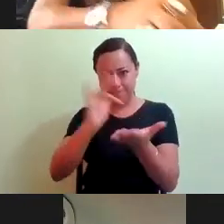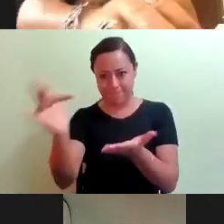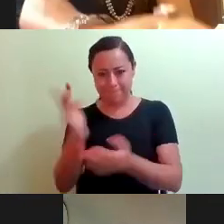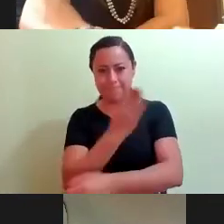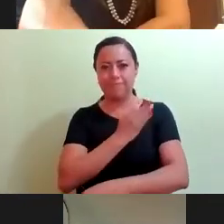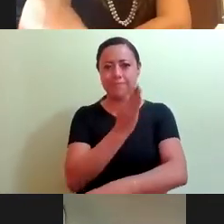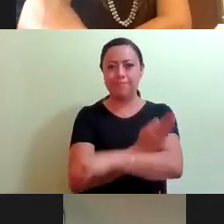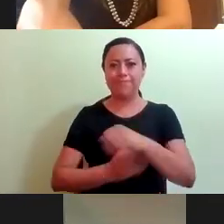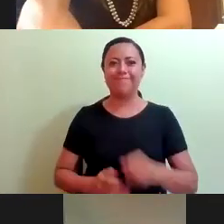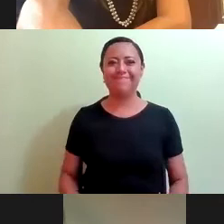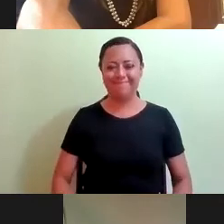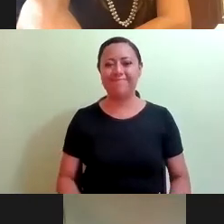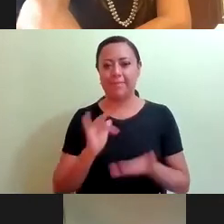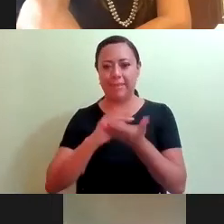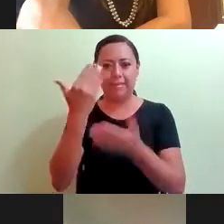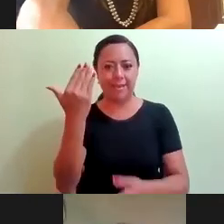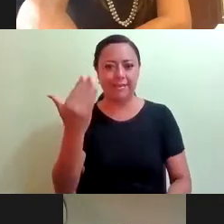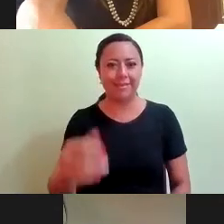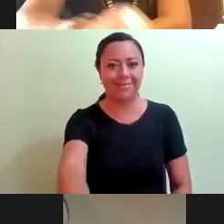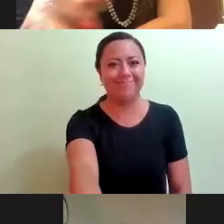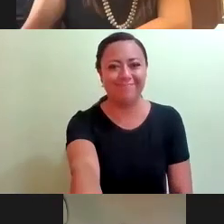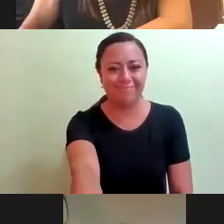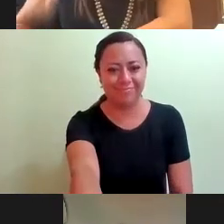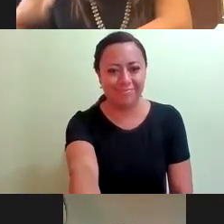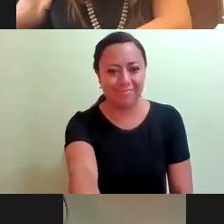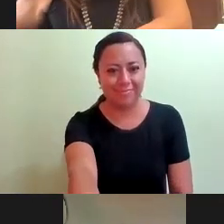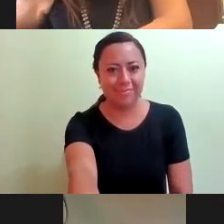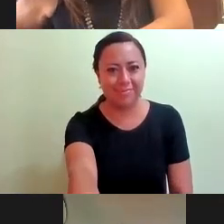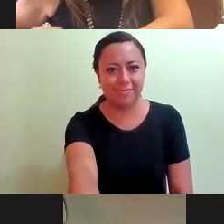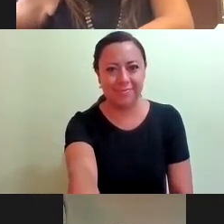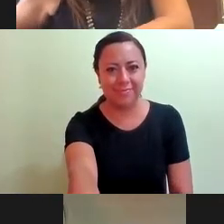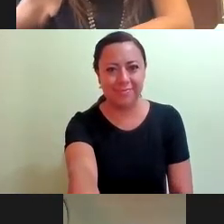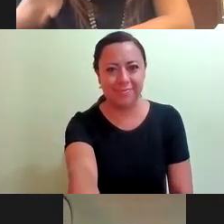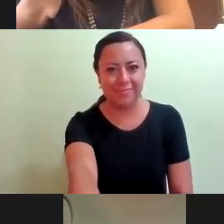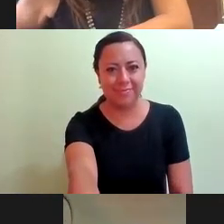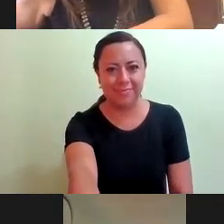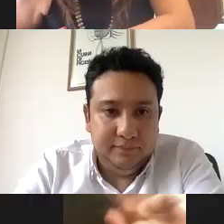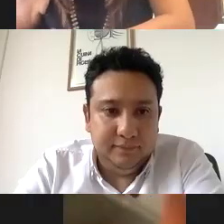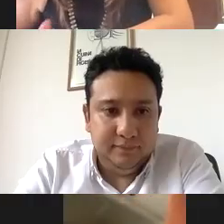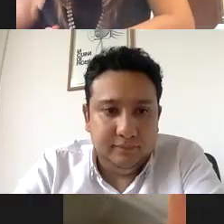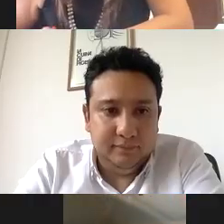tarde. Saludos. Buenas tardes. Gracias a todos. Muy y a buenas todas. tardes. Buenas Un tardes. placer